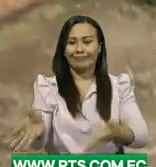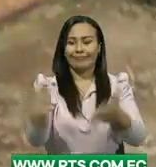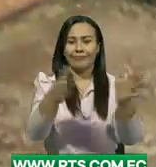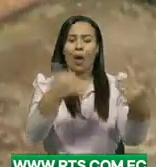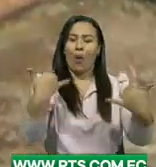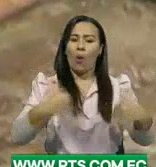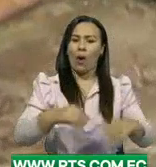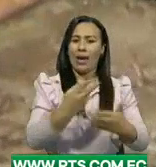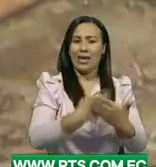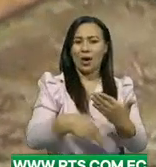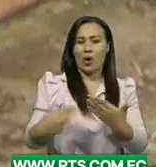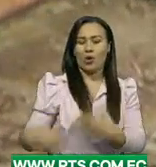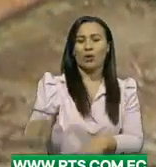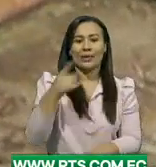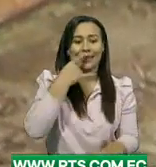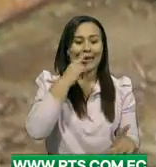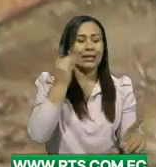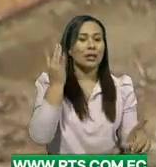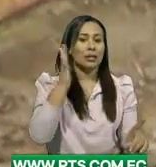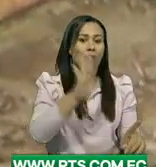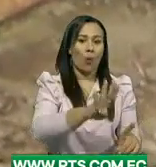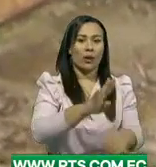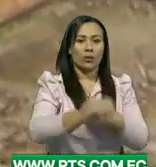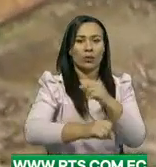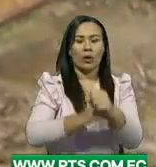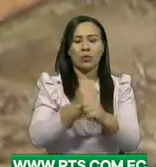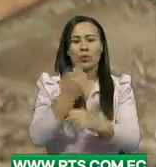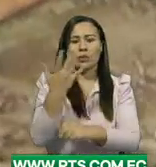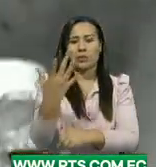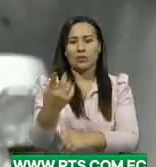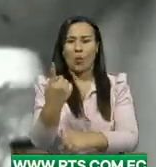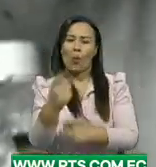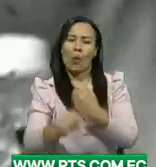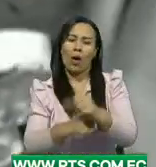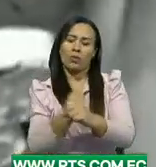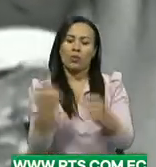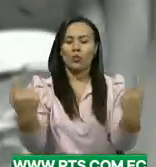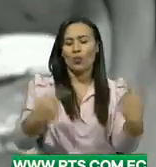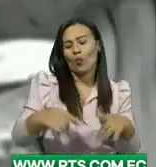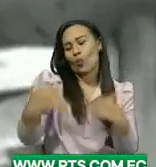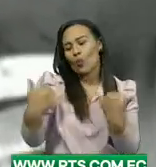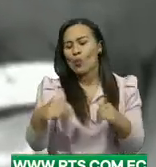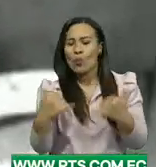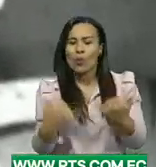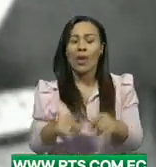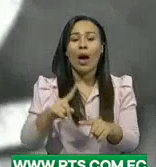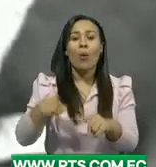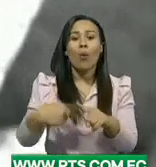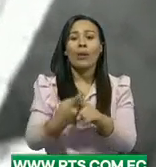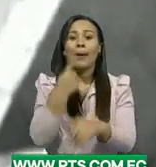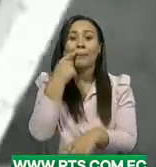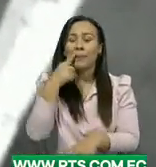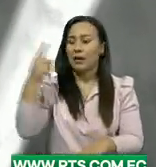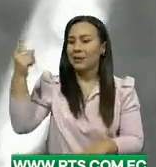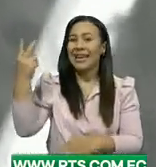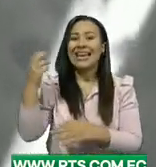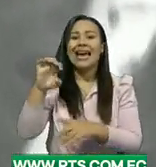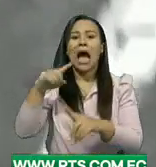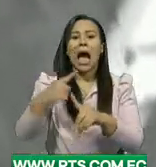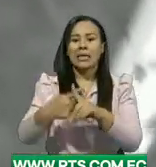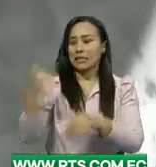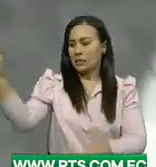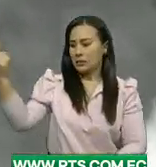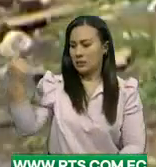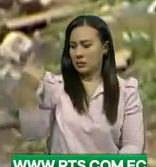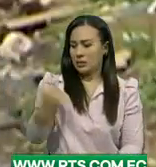la niña de 5 años y el niño de 1 año y 8 meses. De pronto llegó su ex conviviente exigiendo que le permita ingresar